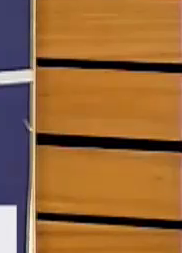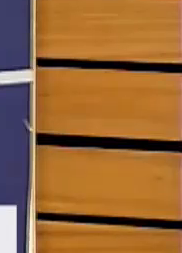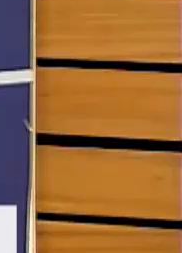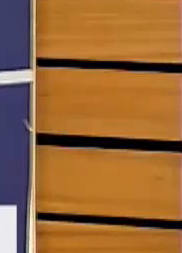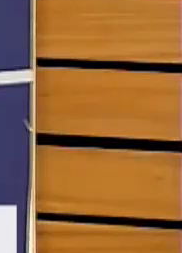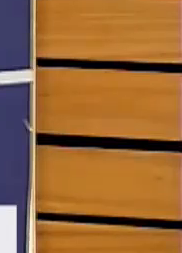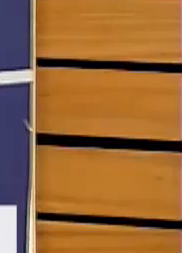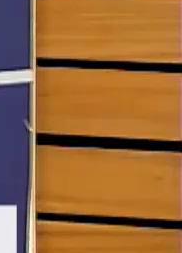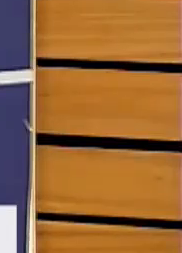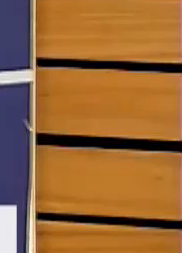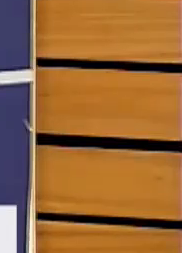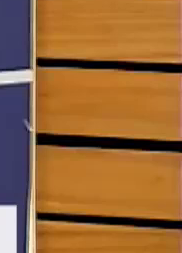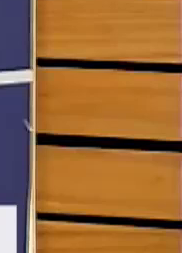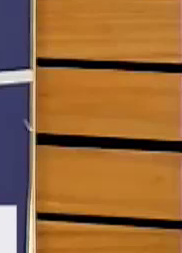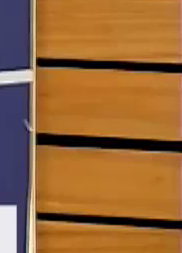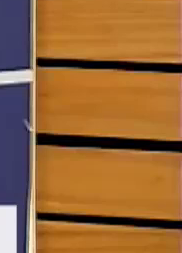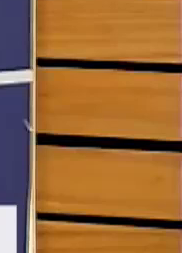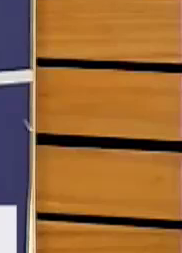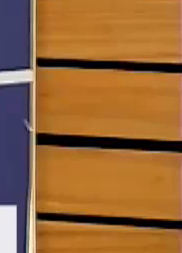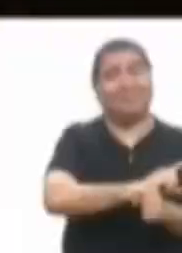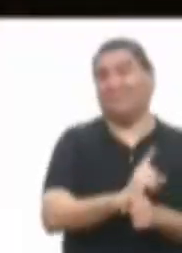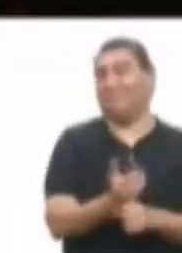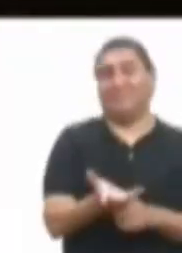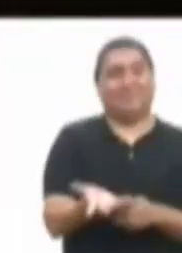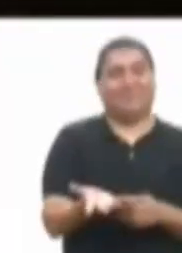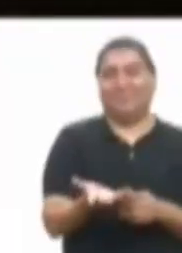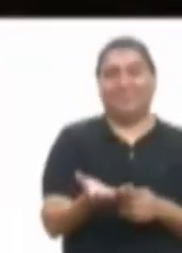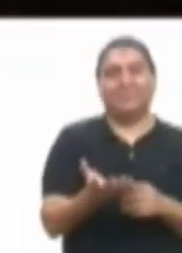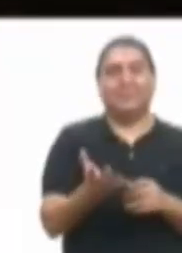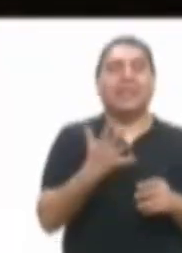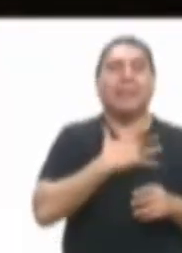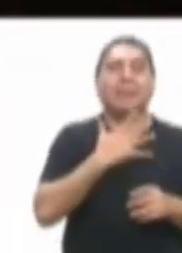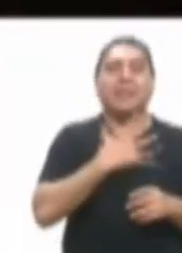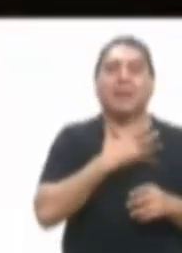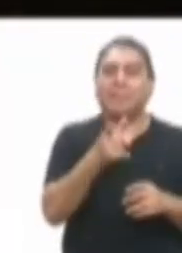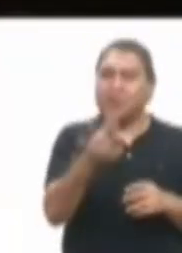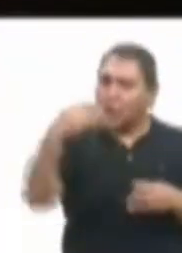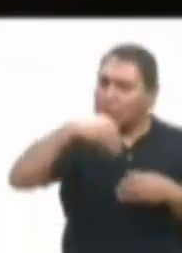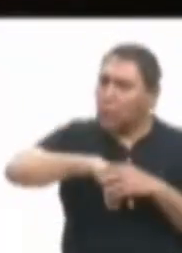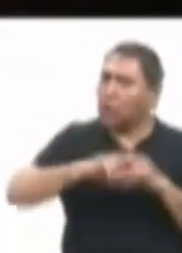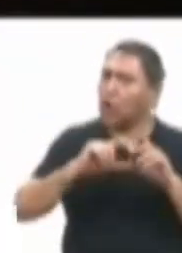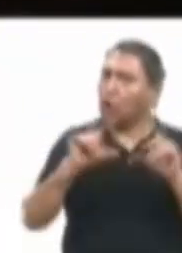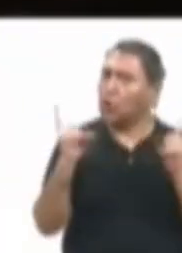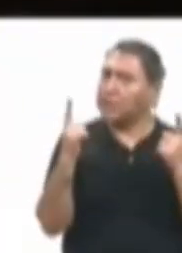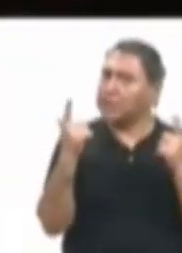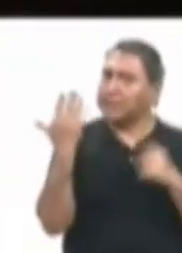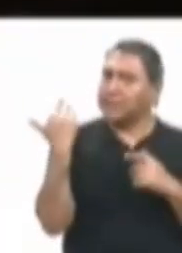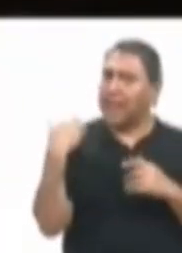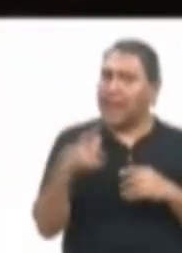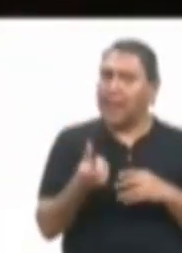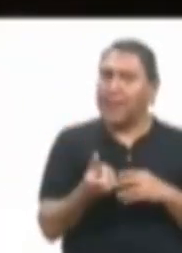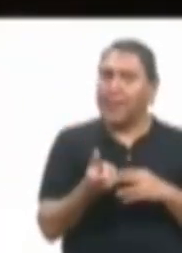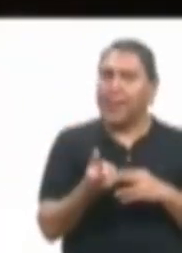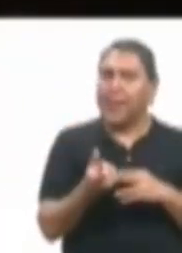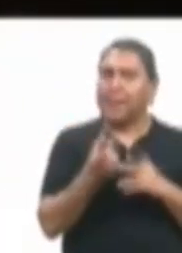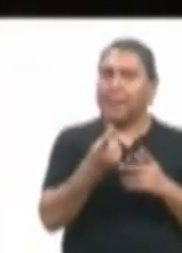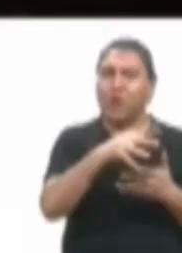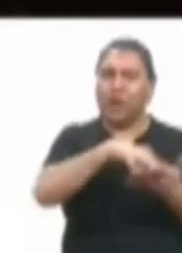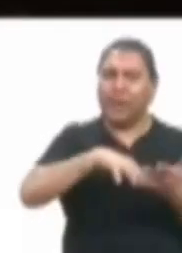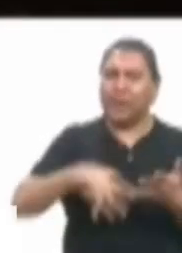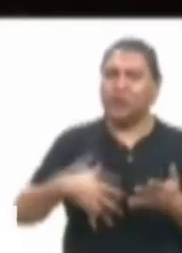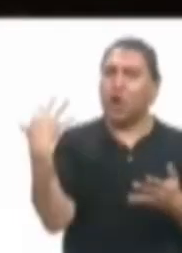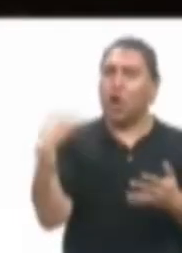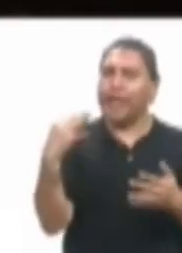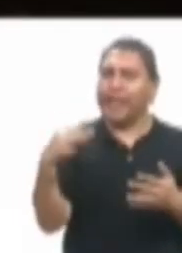que trabajadores en blanco. Se crea una nueva figura laboral, el trabajador independiente con colaboradores,